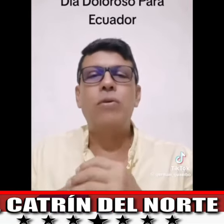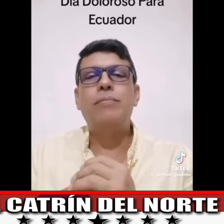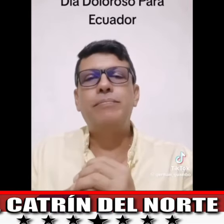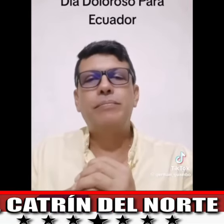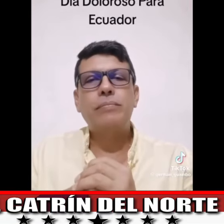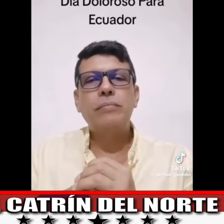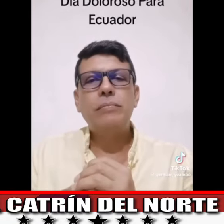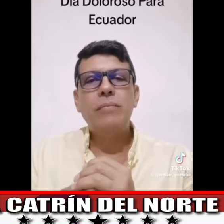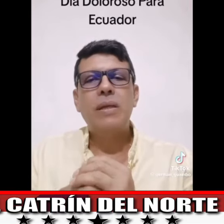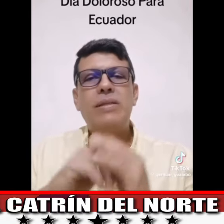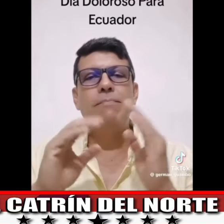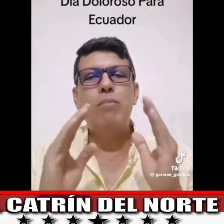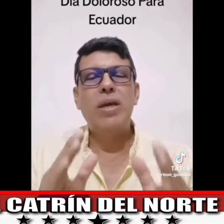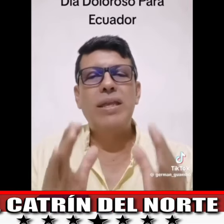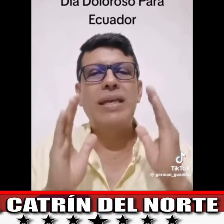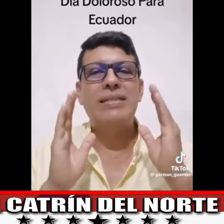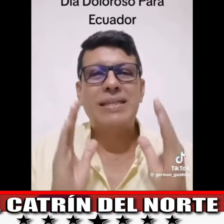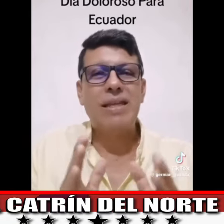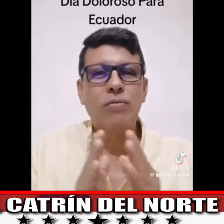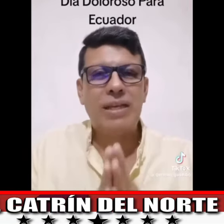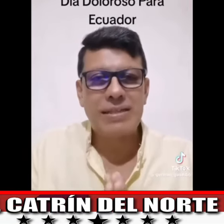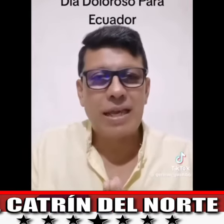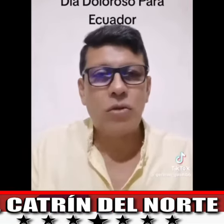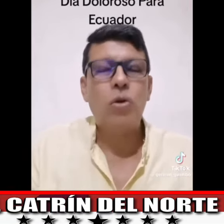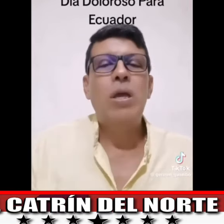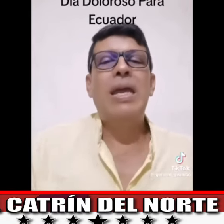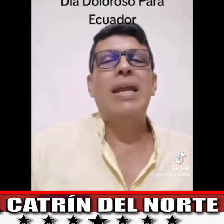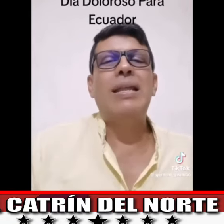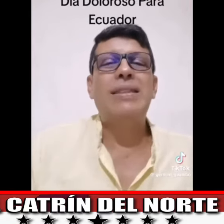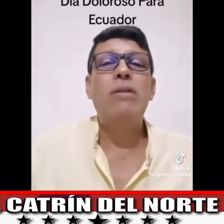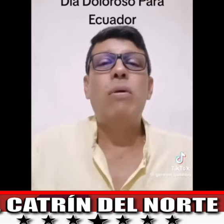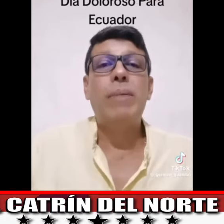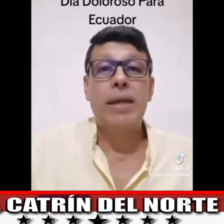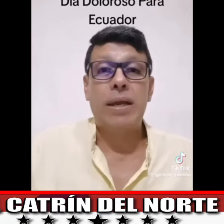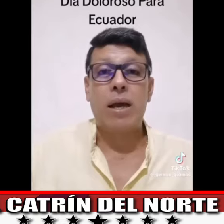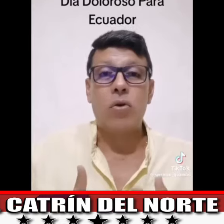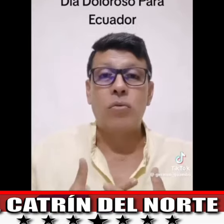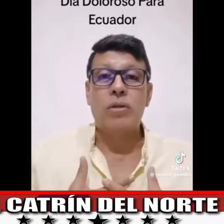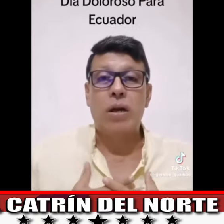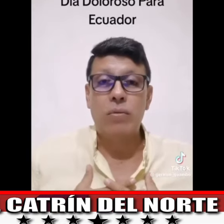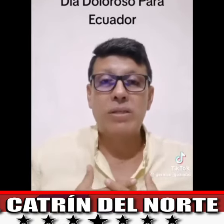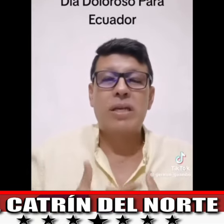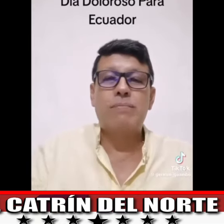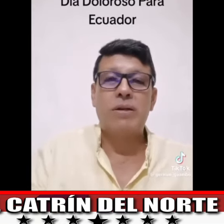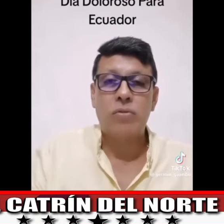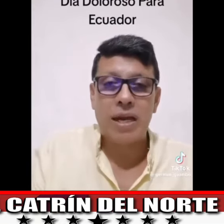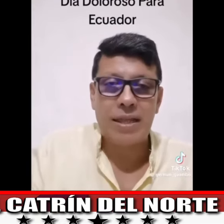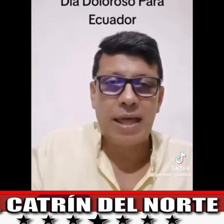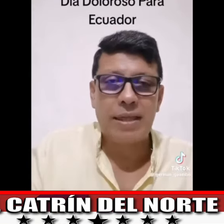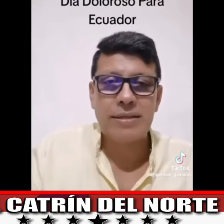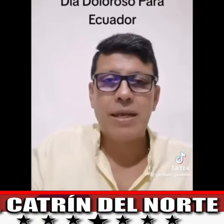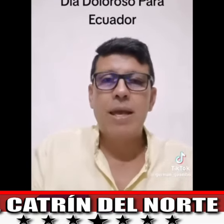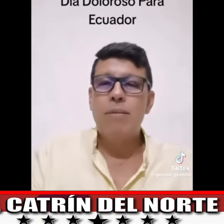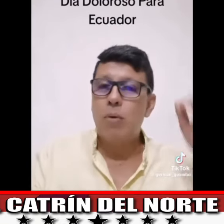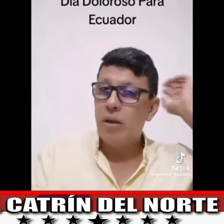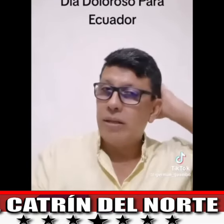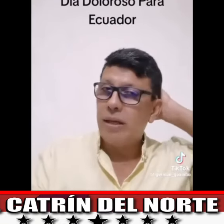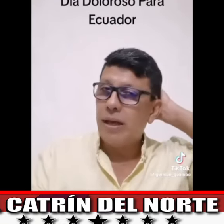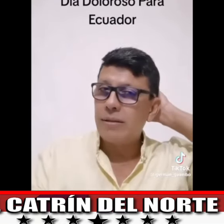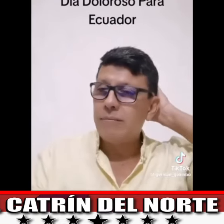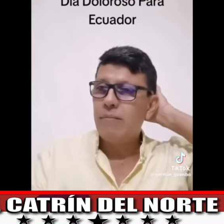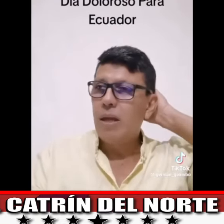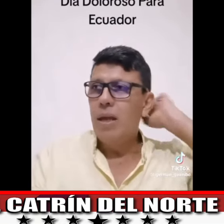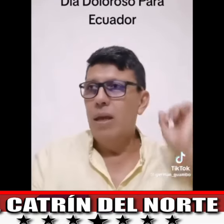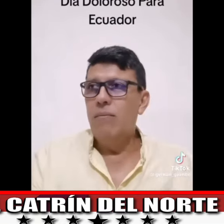El engaño se puede y se está utilizando en latinoamérica contra nuestras personalidades